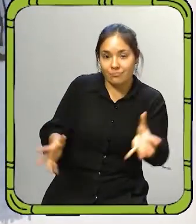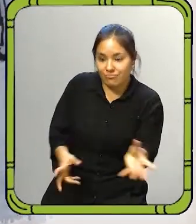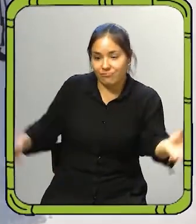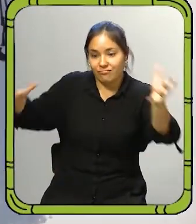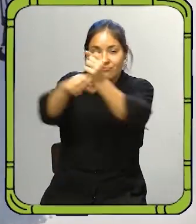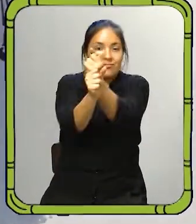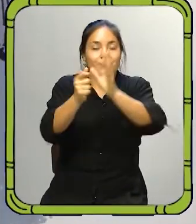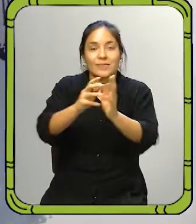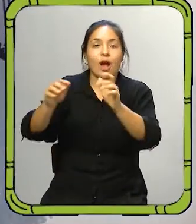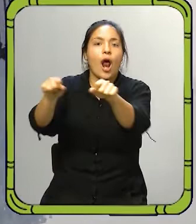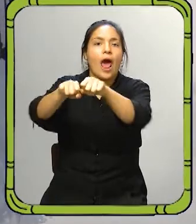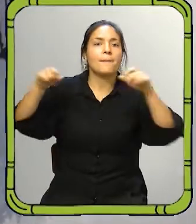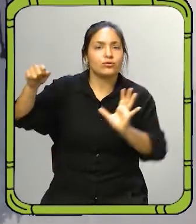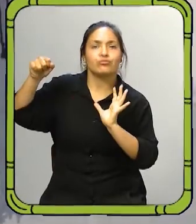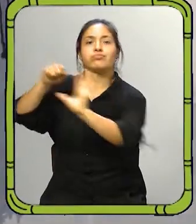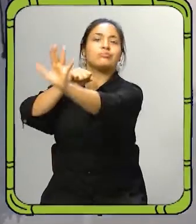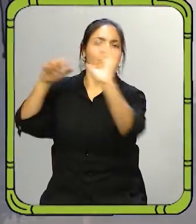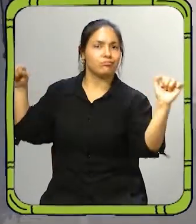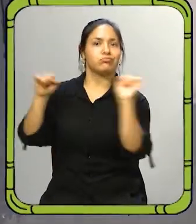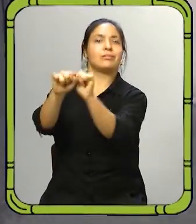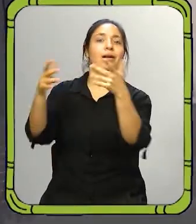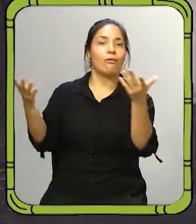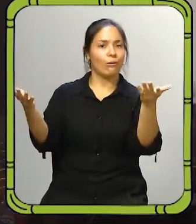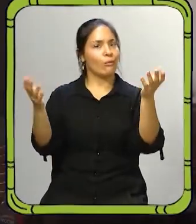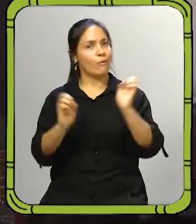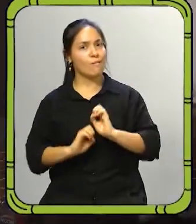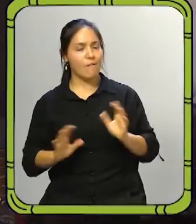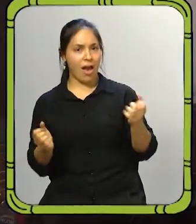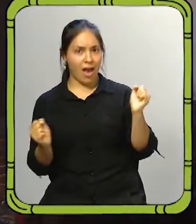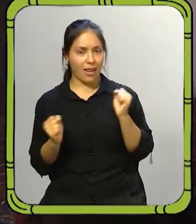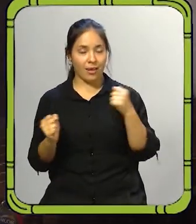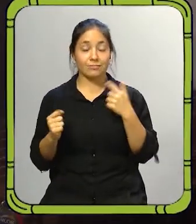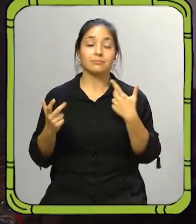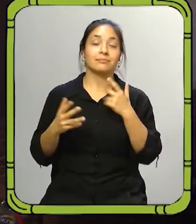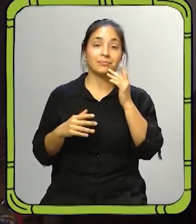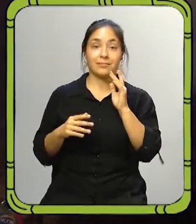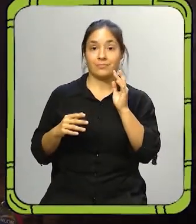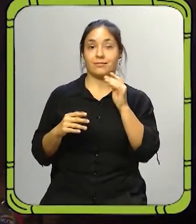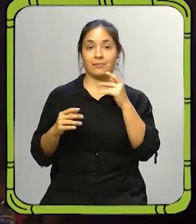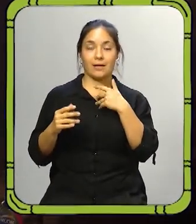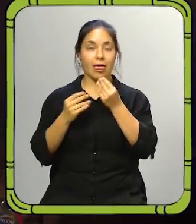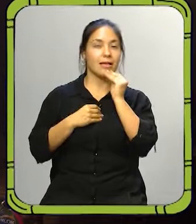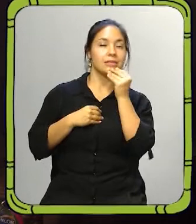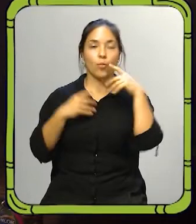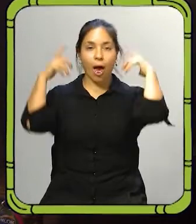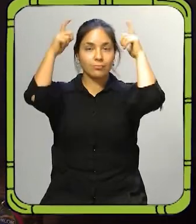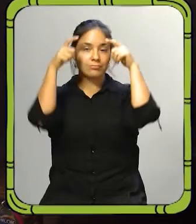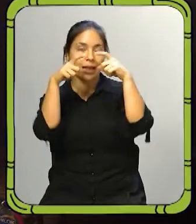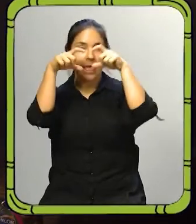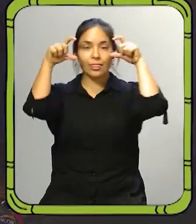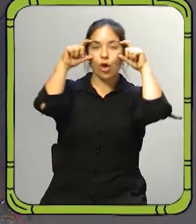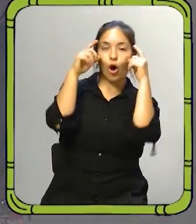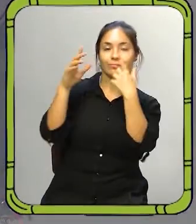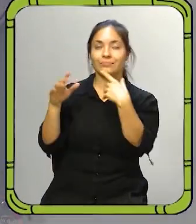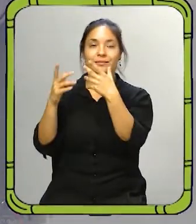ropero. Caperucita. La Caperucita Feroz se puso entonces la cofia de la abuela y los anteojos que le había